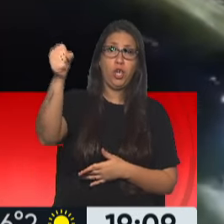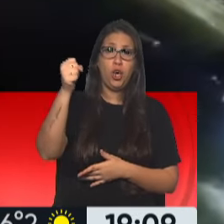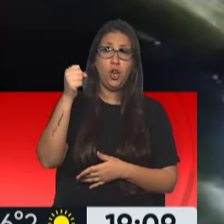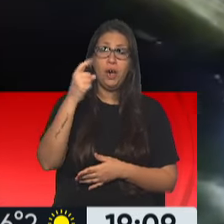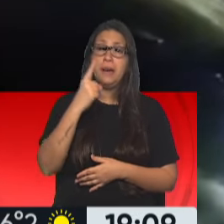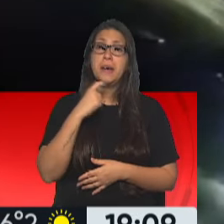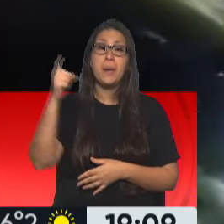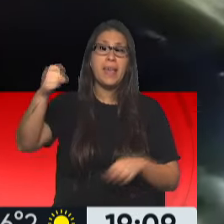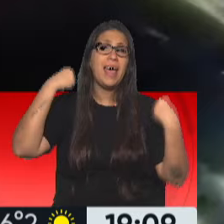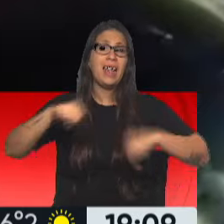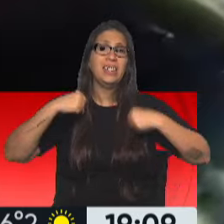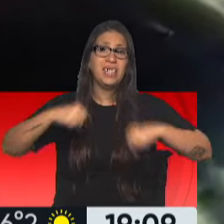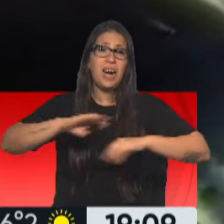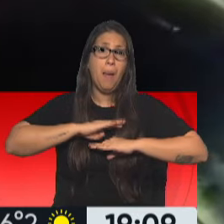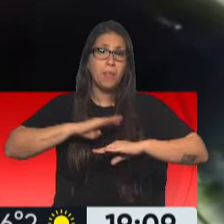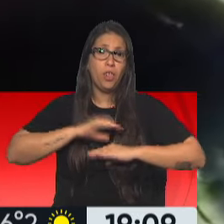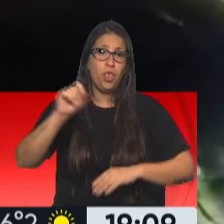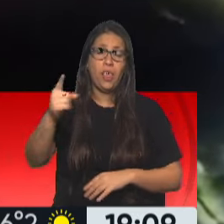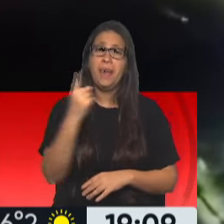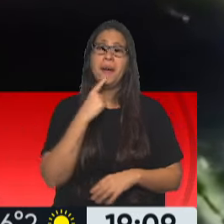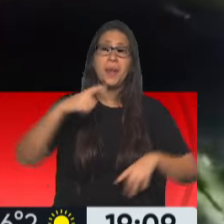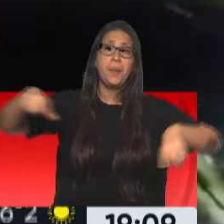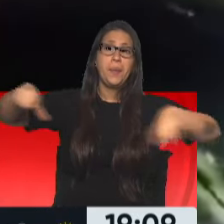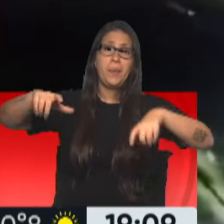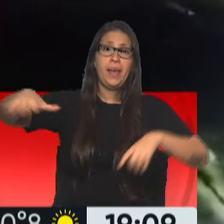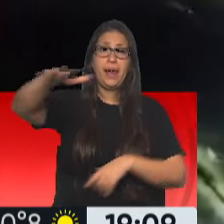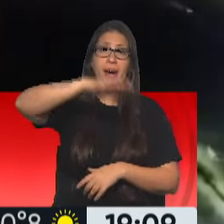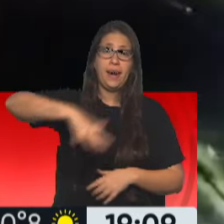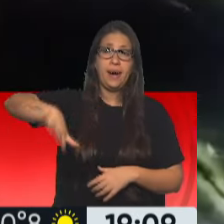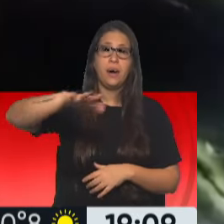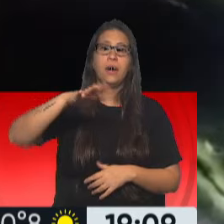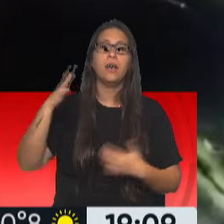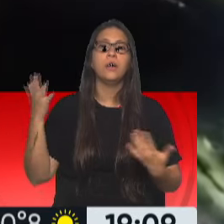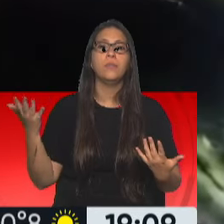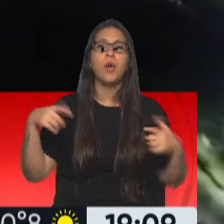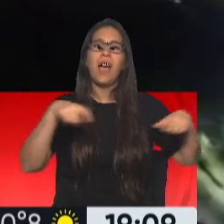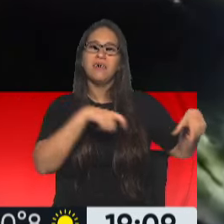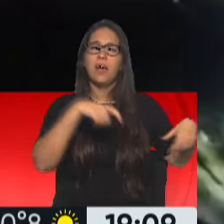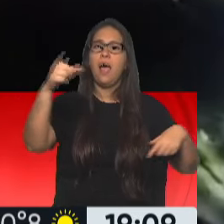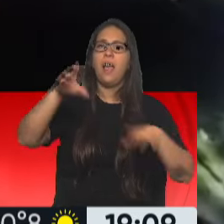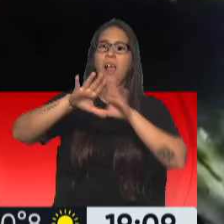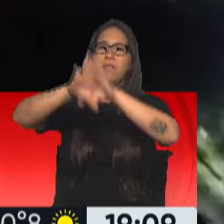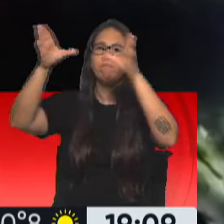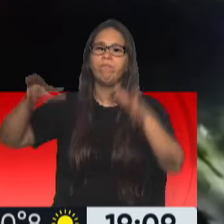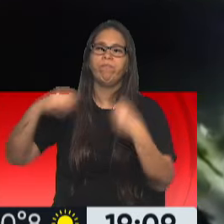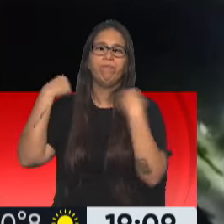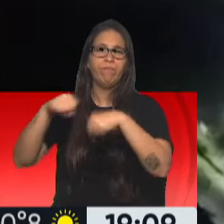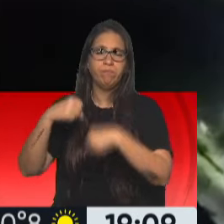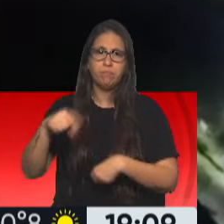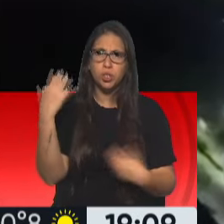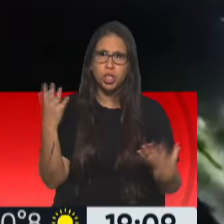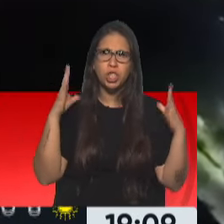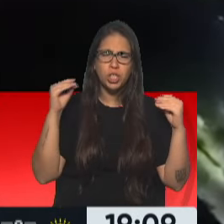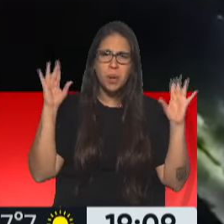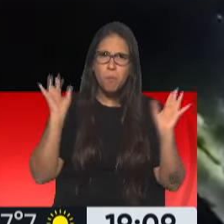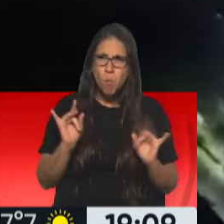donde se entrena El todos los predio días. de River. Claro, el predio. Claro. Por Bien. eso digo, Está bien. es que fue una noche muy